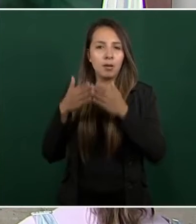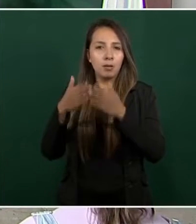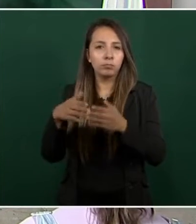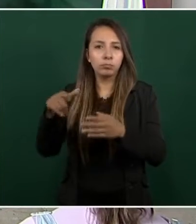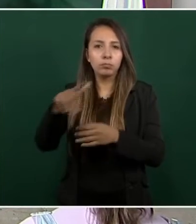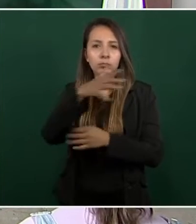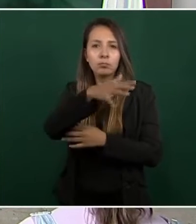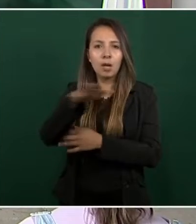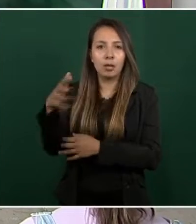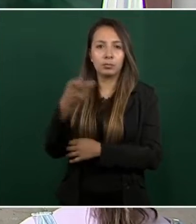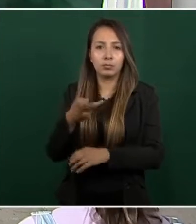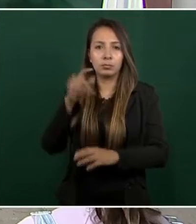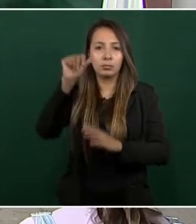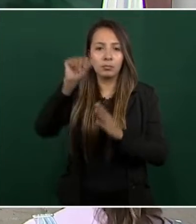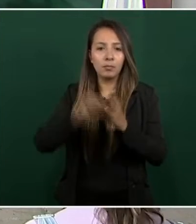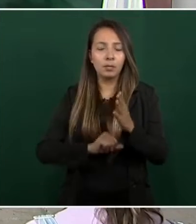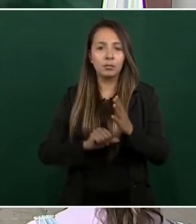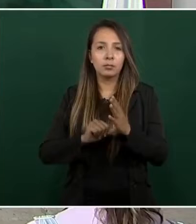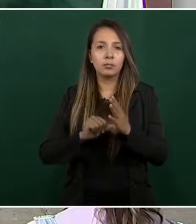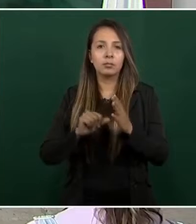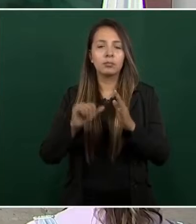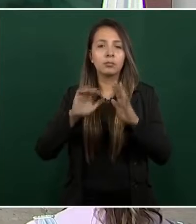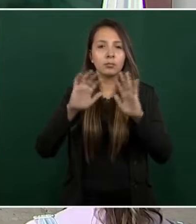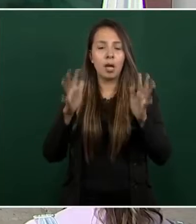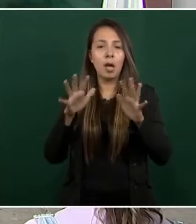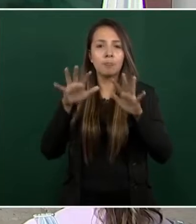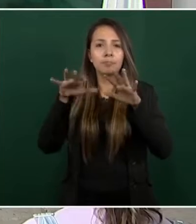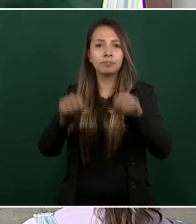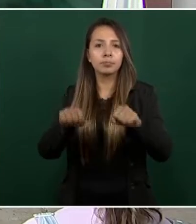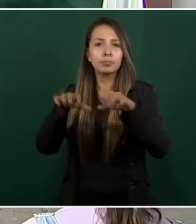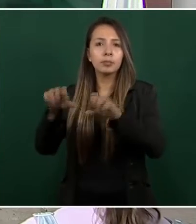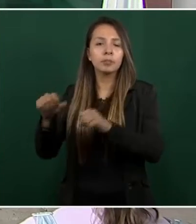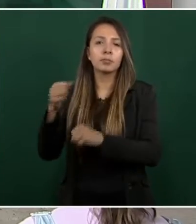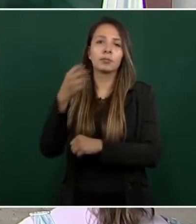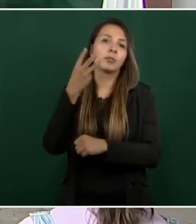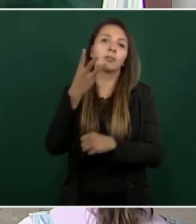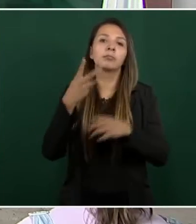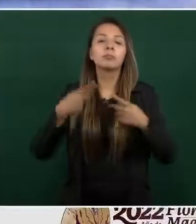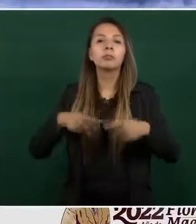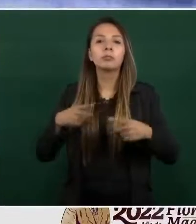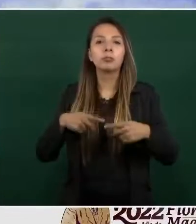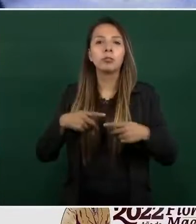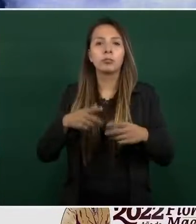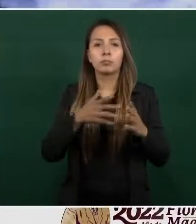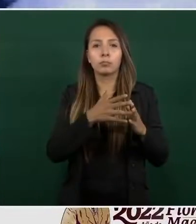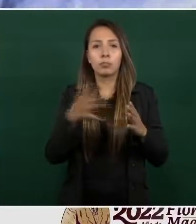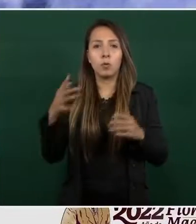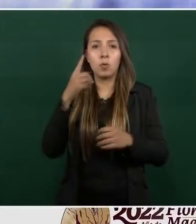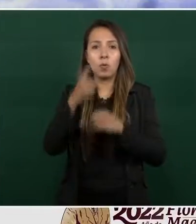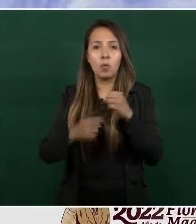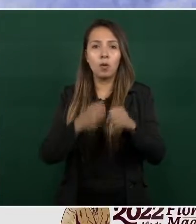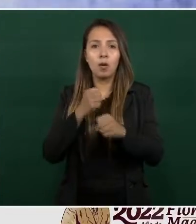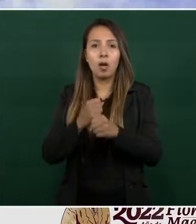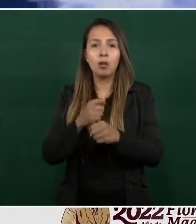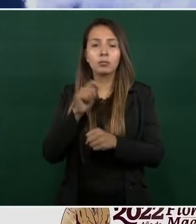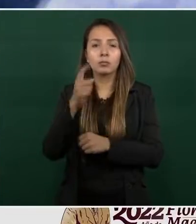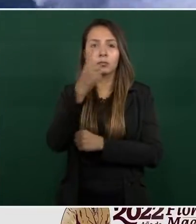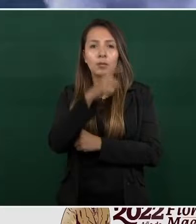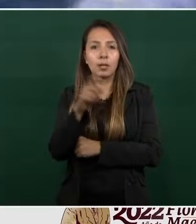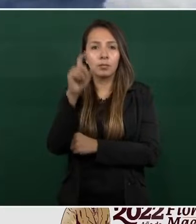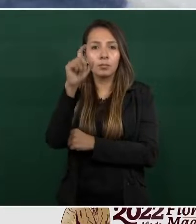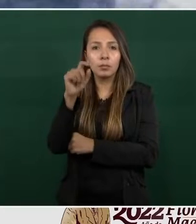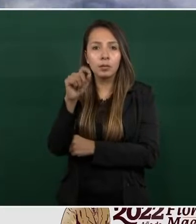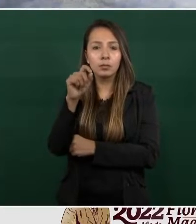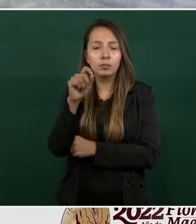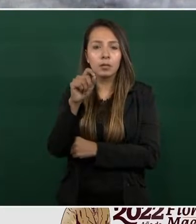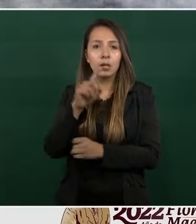este mes se detuvieron a 13 infractores, en total lo que va del año 120. Droga